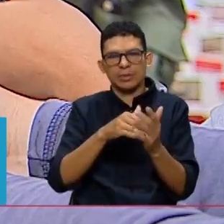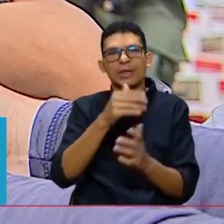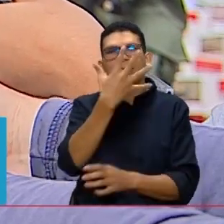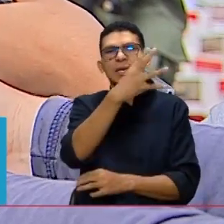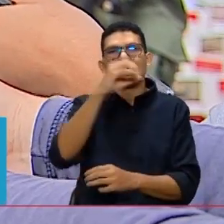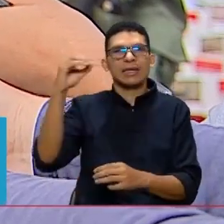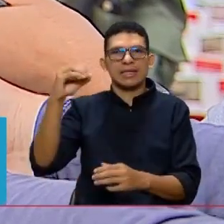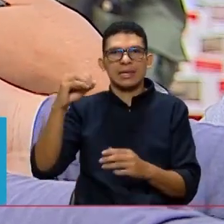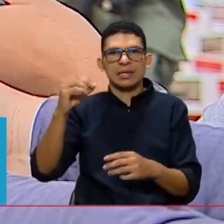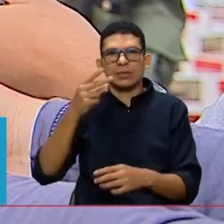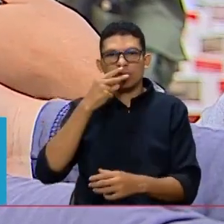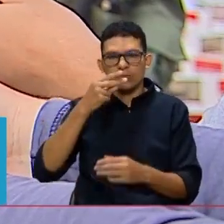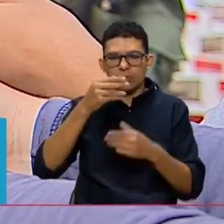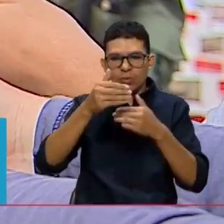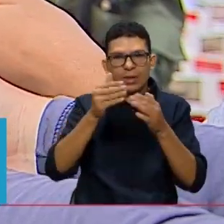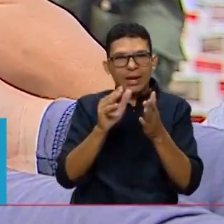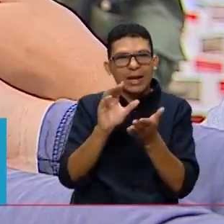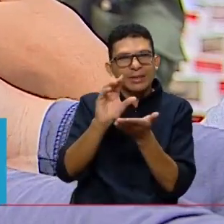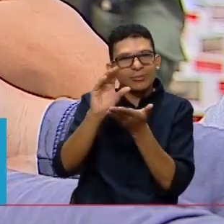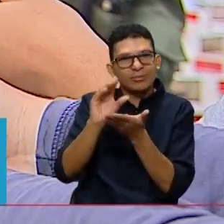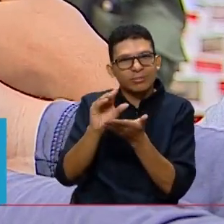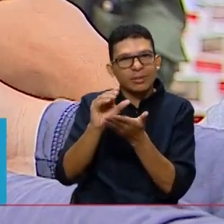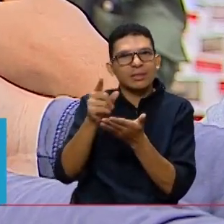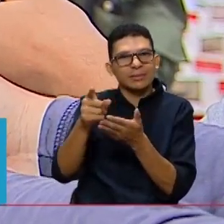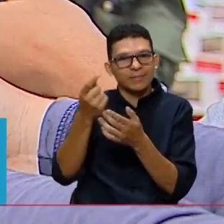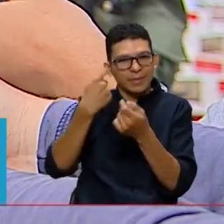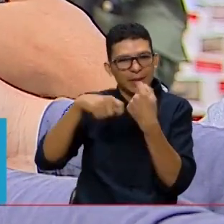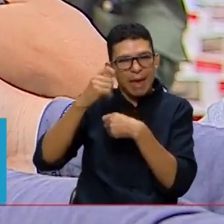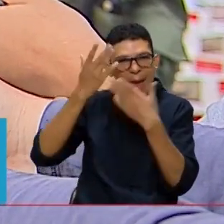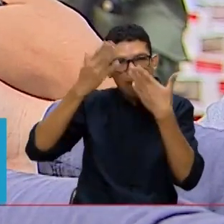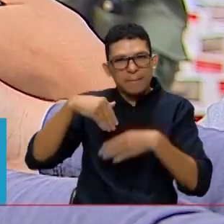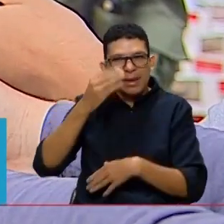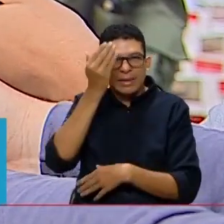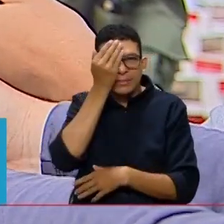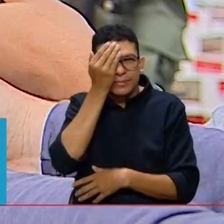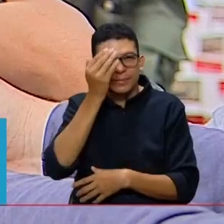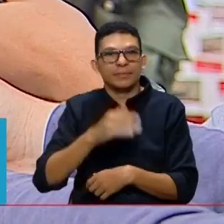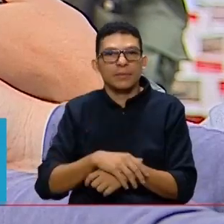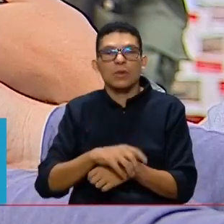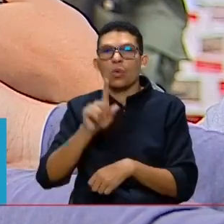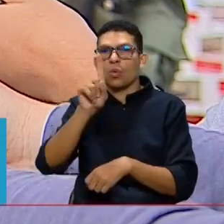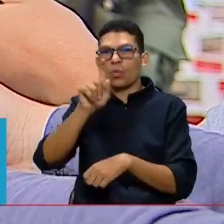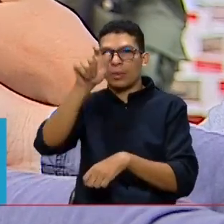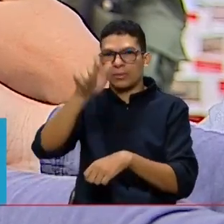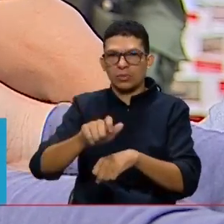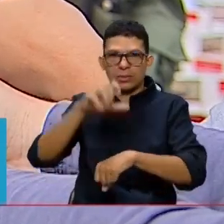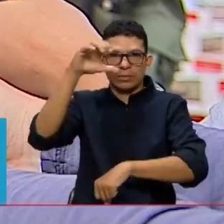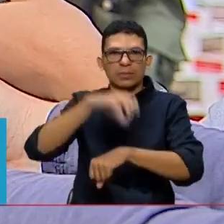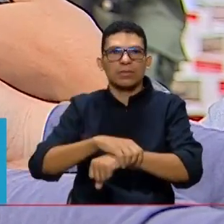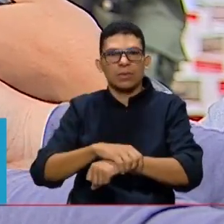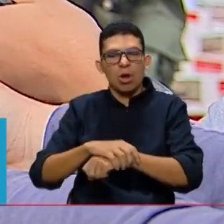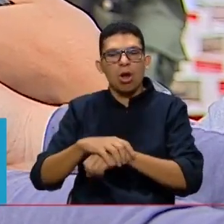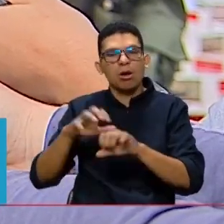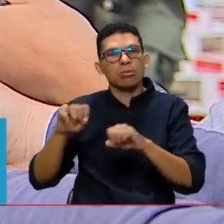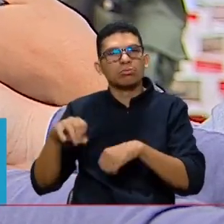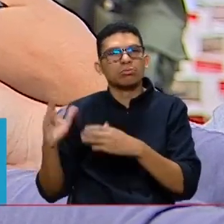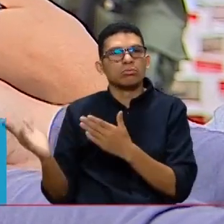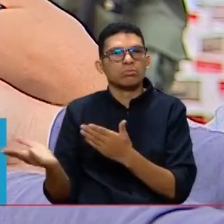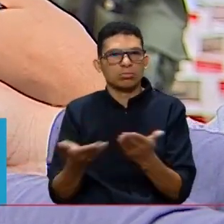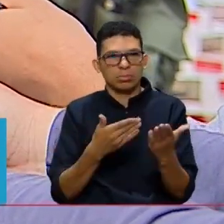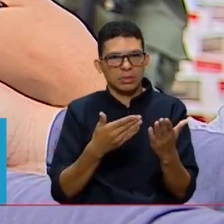65.500 cajetillas de cigarrillo producto de contrabando. Una persona fue capturada por el delito de favorecimiento